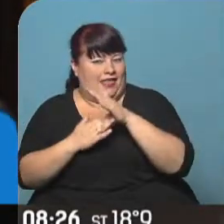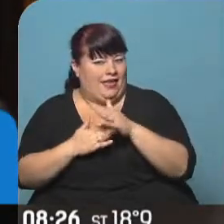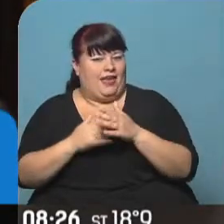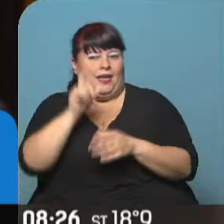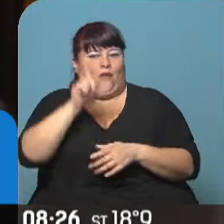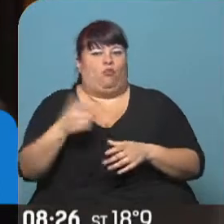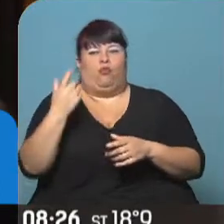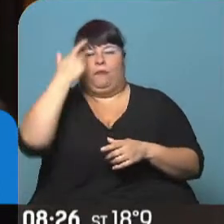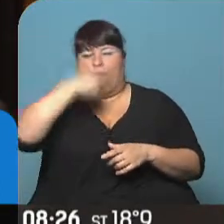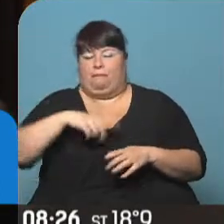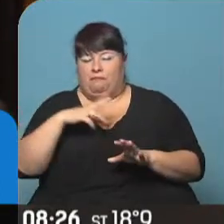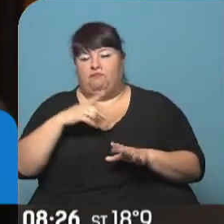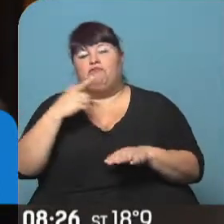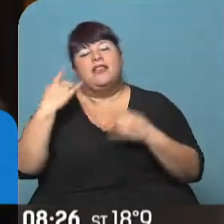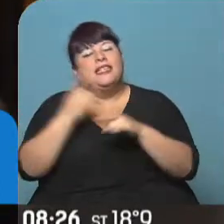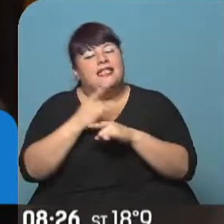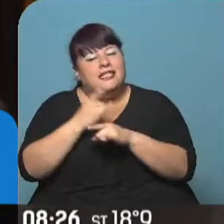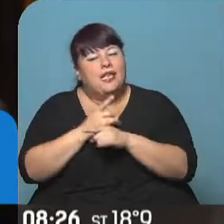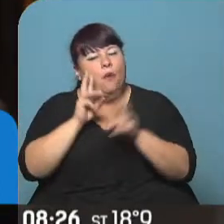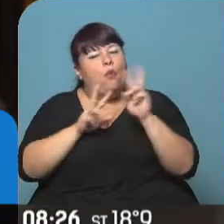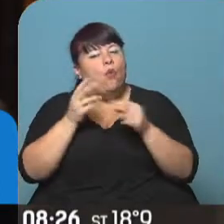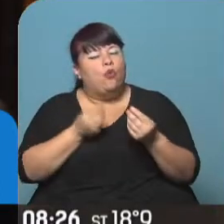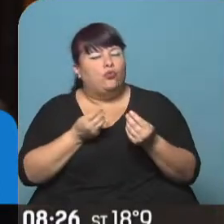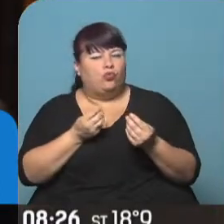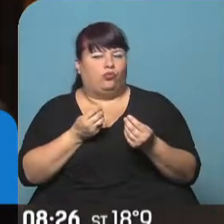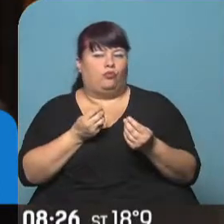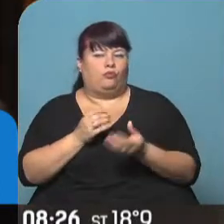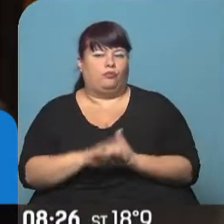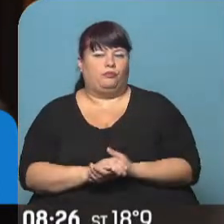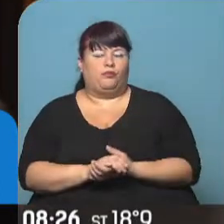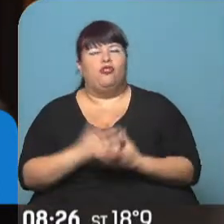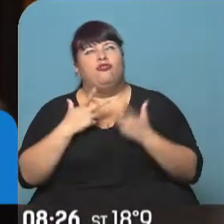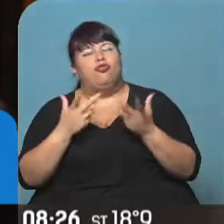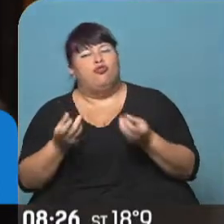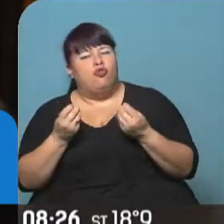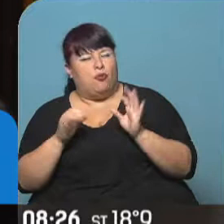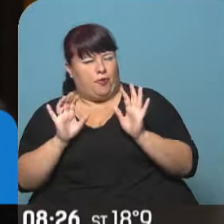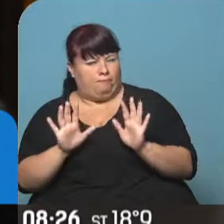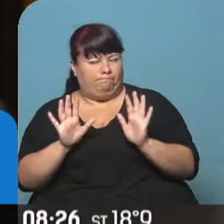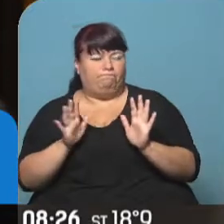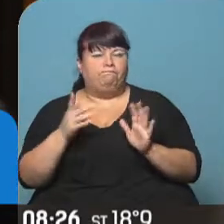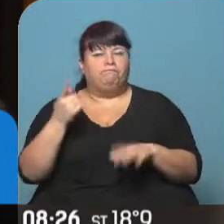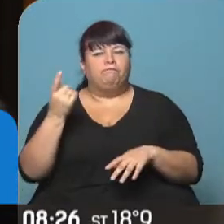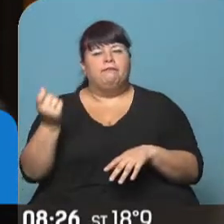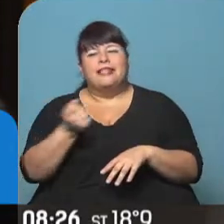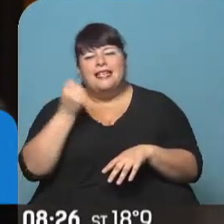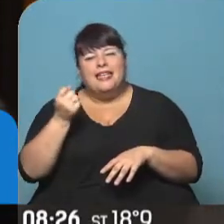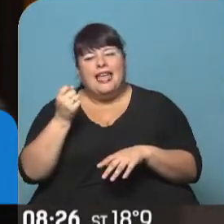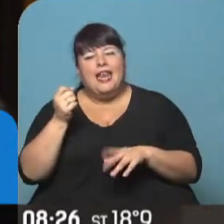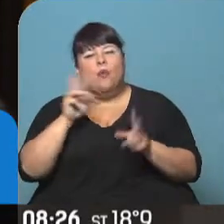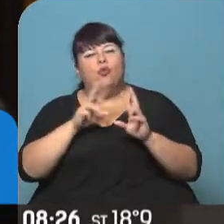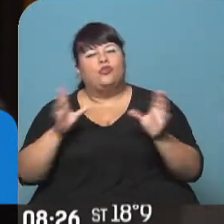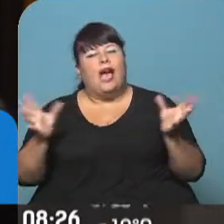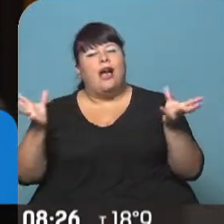muy personalistas. Se encargaron siempre de... ¿cómo decirlo? A ver, tratar de